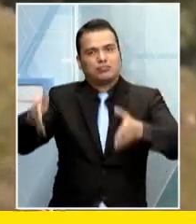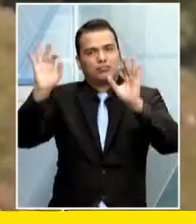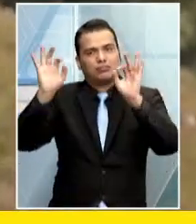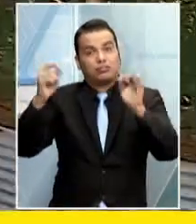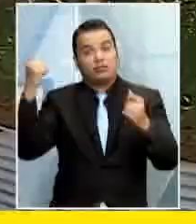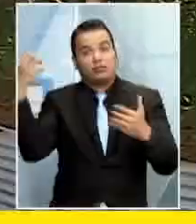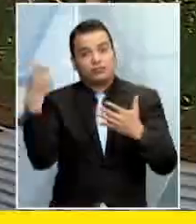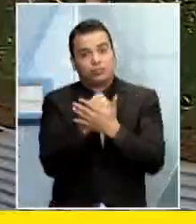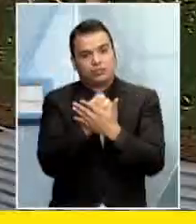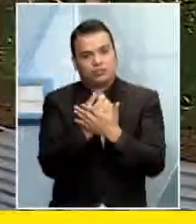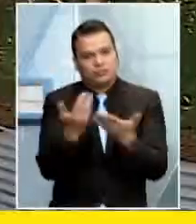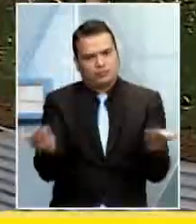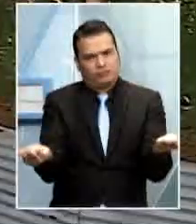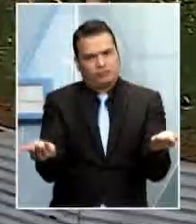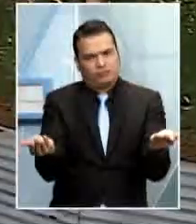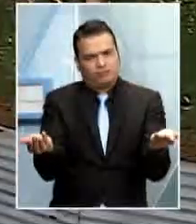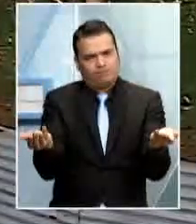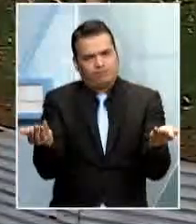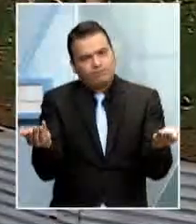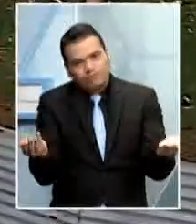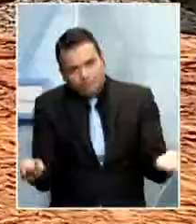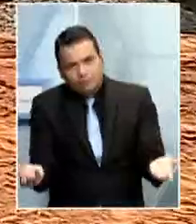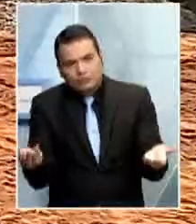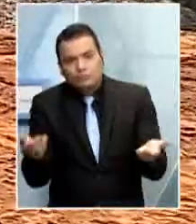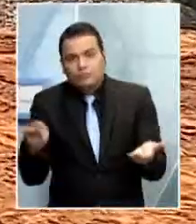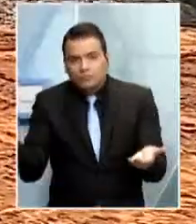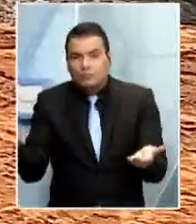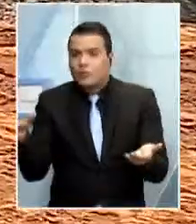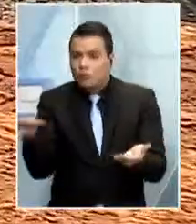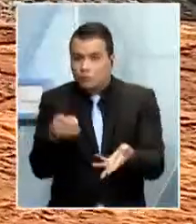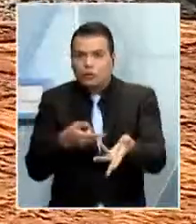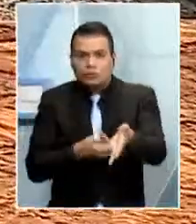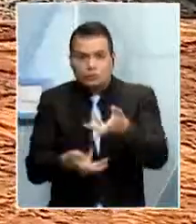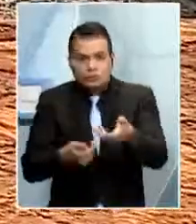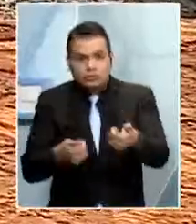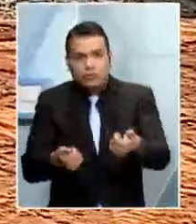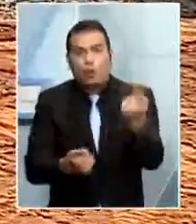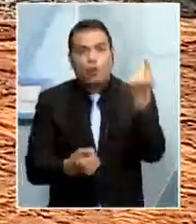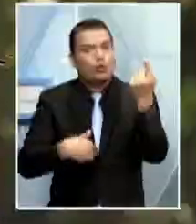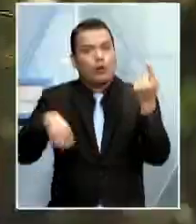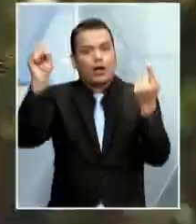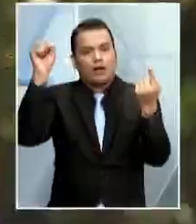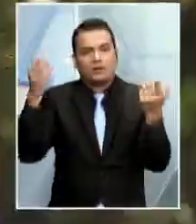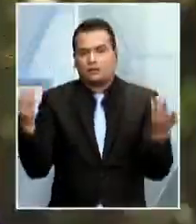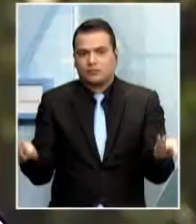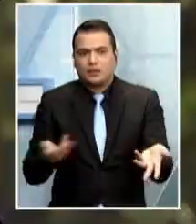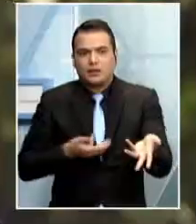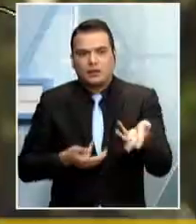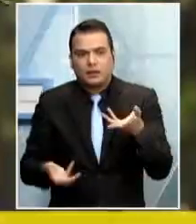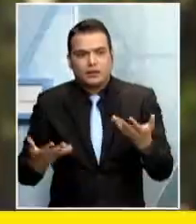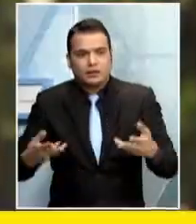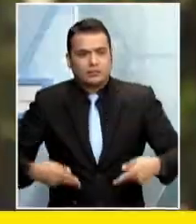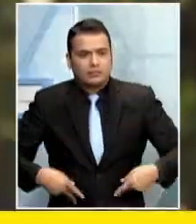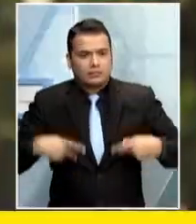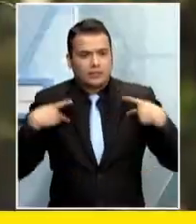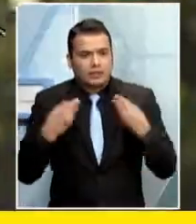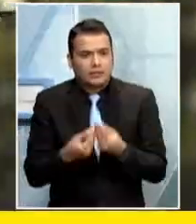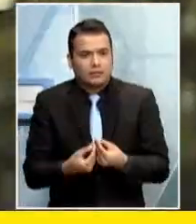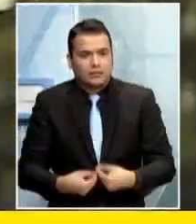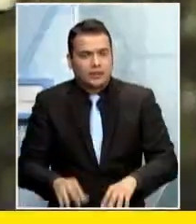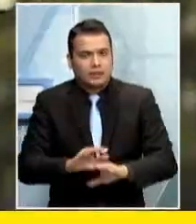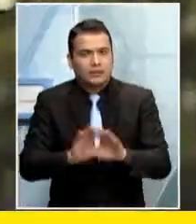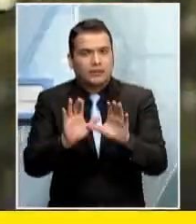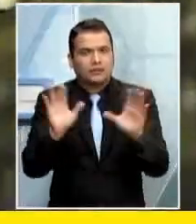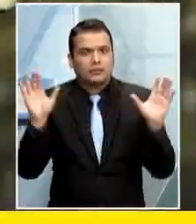así no se puede convivir tenemos que beneficiarnos todos no una sola parte que se pierde la vida porque se